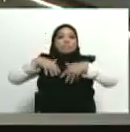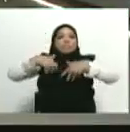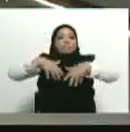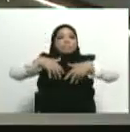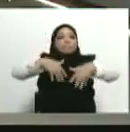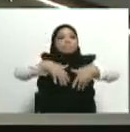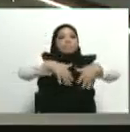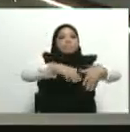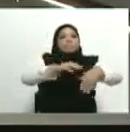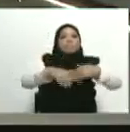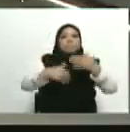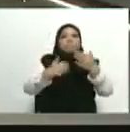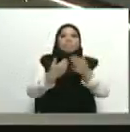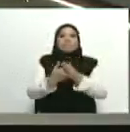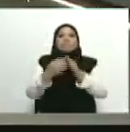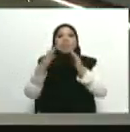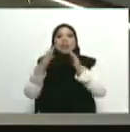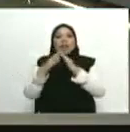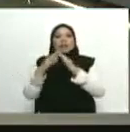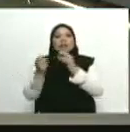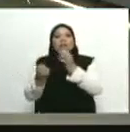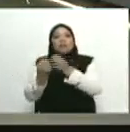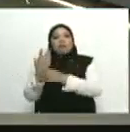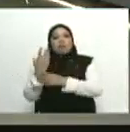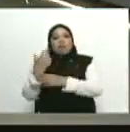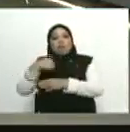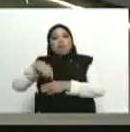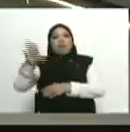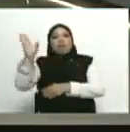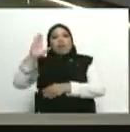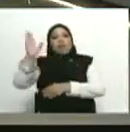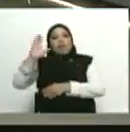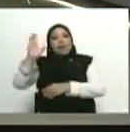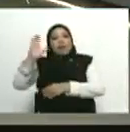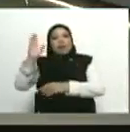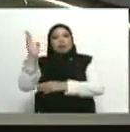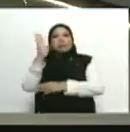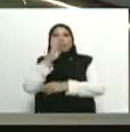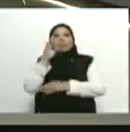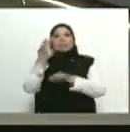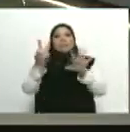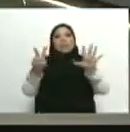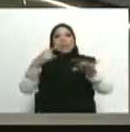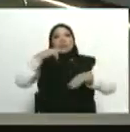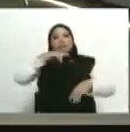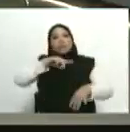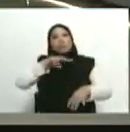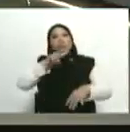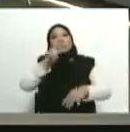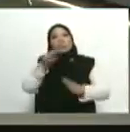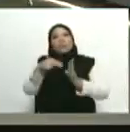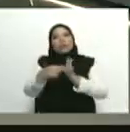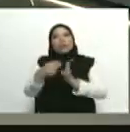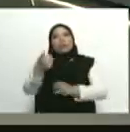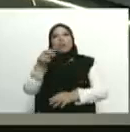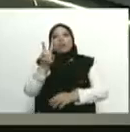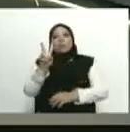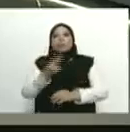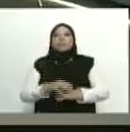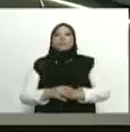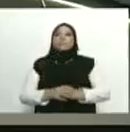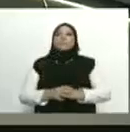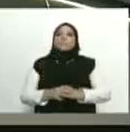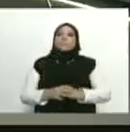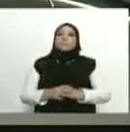de Sabaneta a Miraflores, la ofensiva final para la gran victoria del 7 de octubre del año 2012...